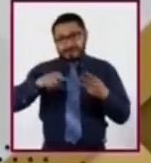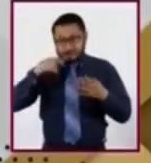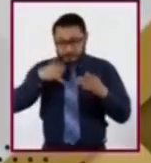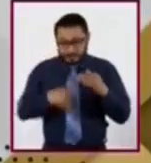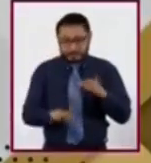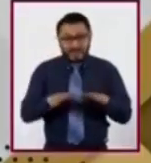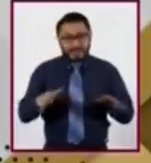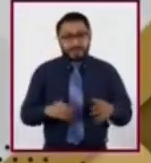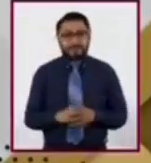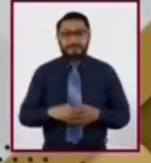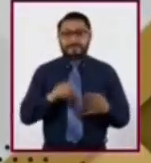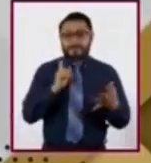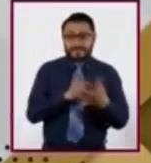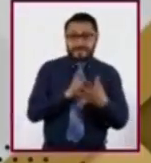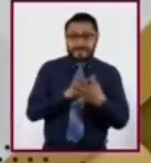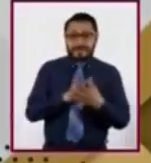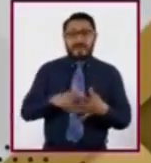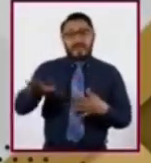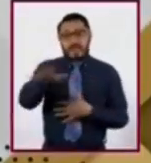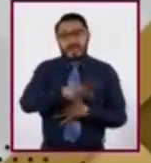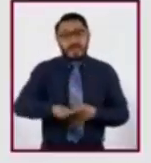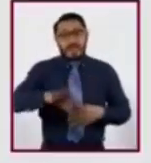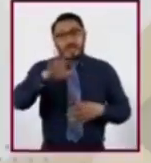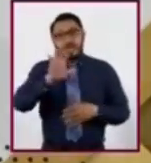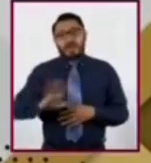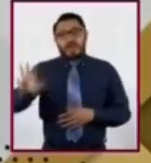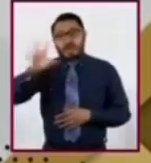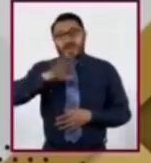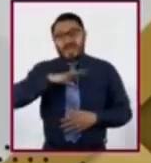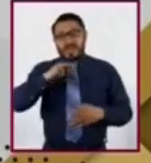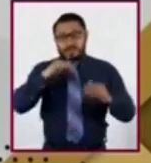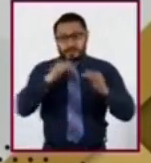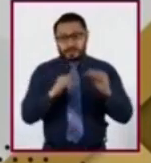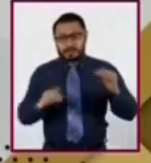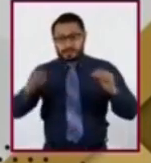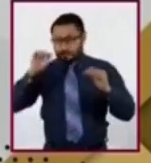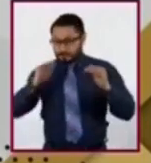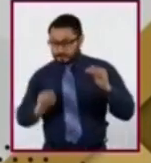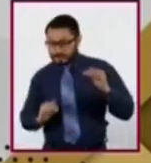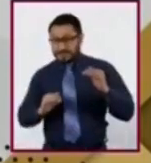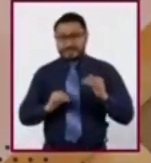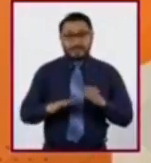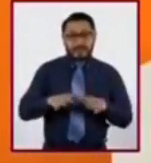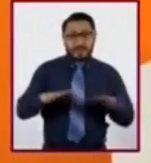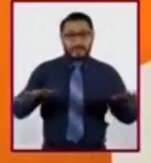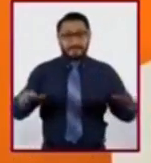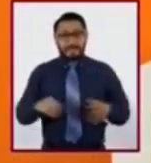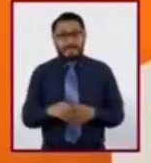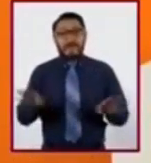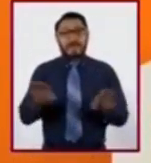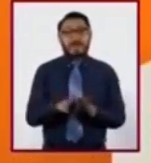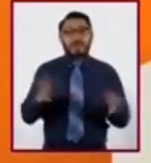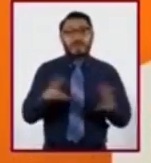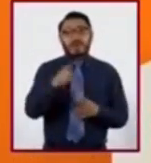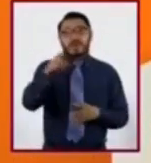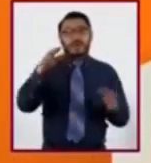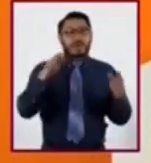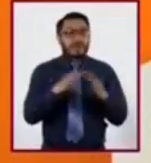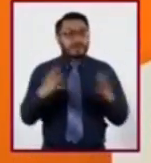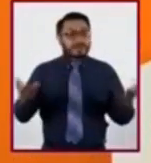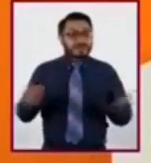Son áreas del relieve continental cuya altura está por debajo del nivel del mar. ¿Qué tal lo hicieron allá en casa?